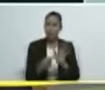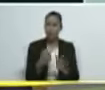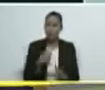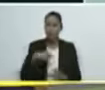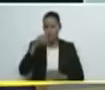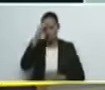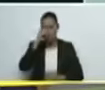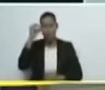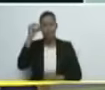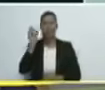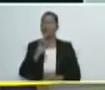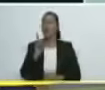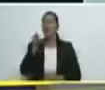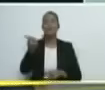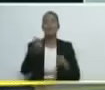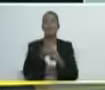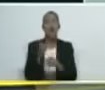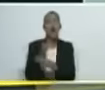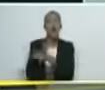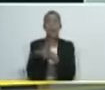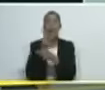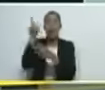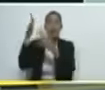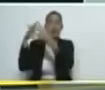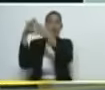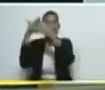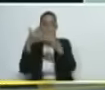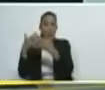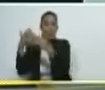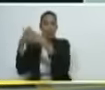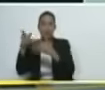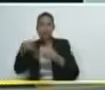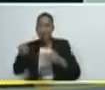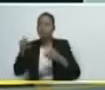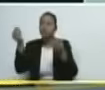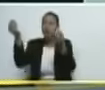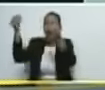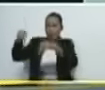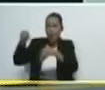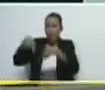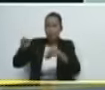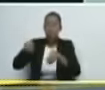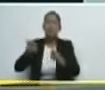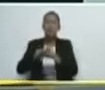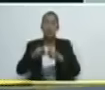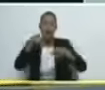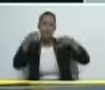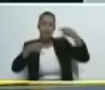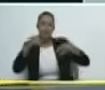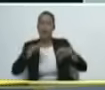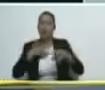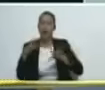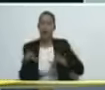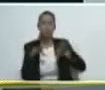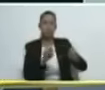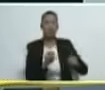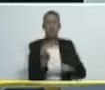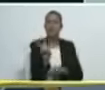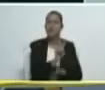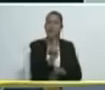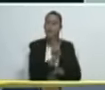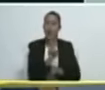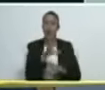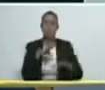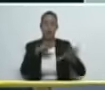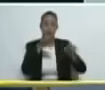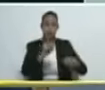en el juego del imperio estadounidense para apoderarse de Venezuela, para apoderarse de la América de Bolívar,